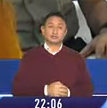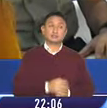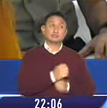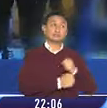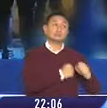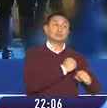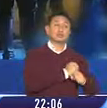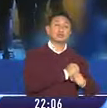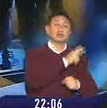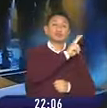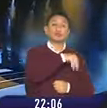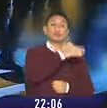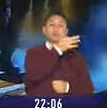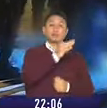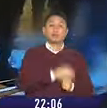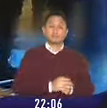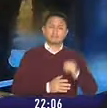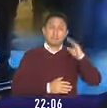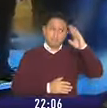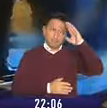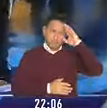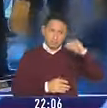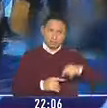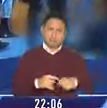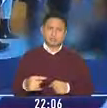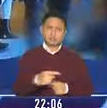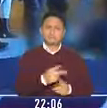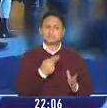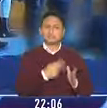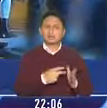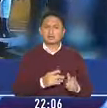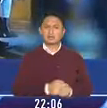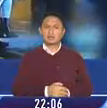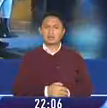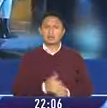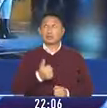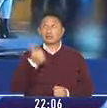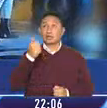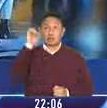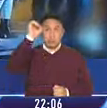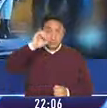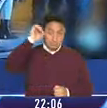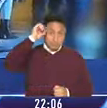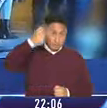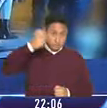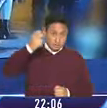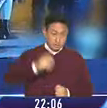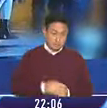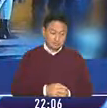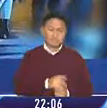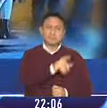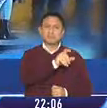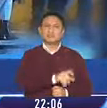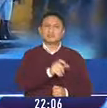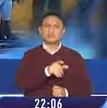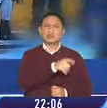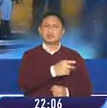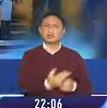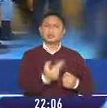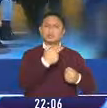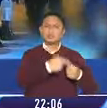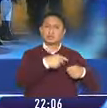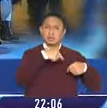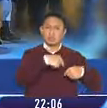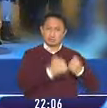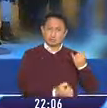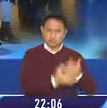año 2019. Ahora agentes de la policía investigan el hecho, buscan los videos de las cámaras de seguridad para identificar a quienes participaron